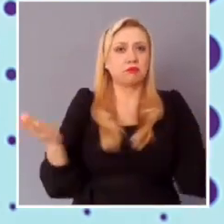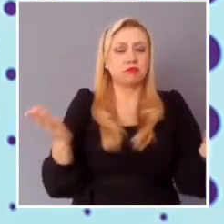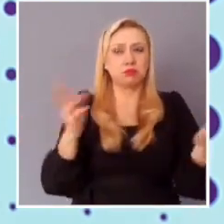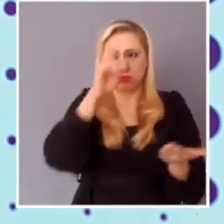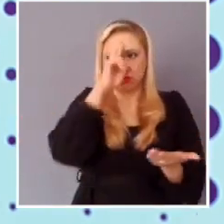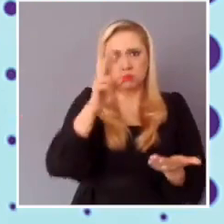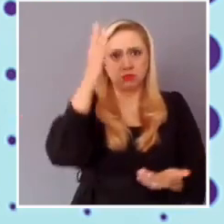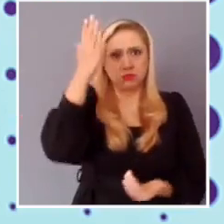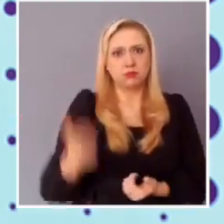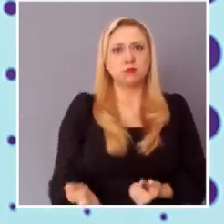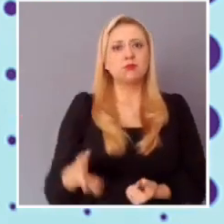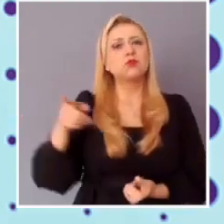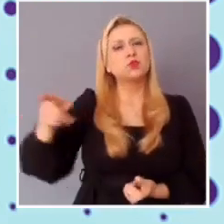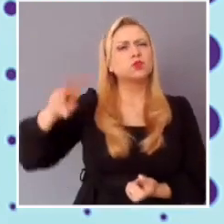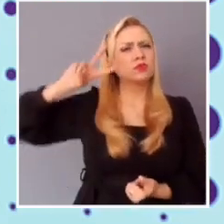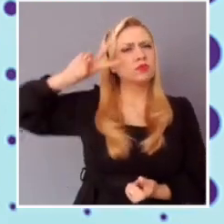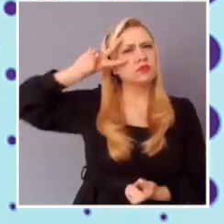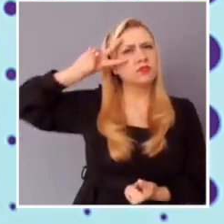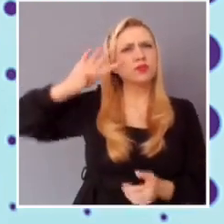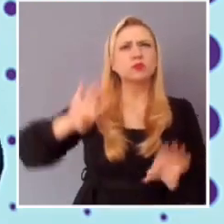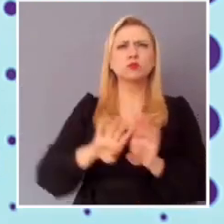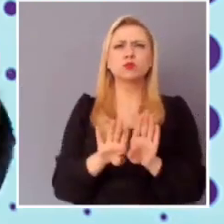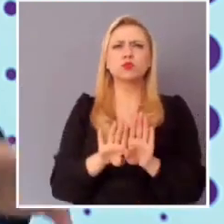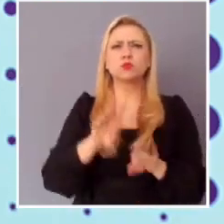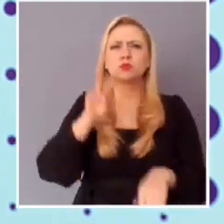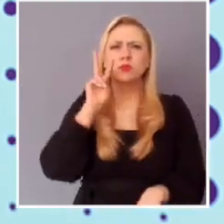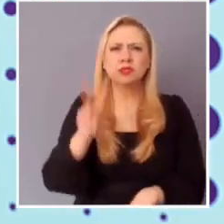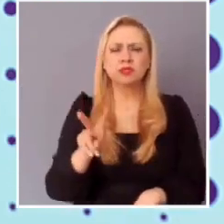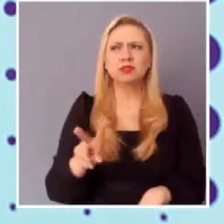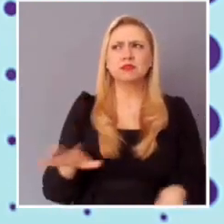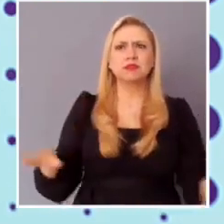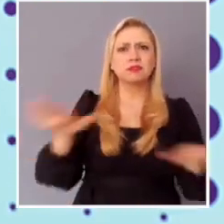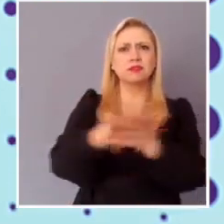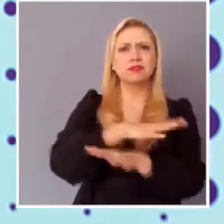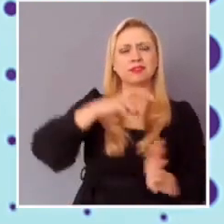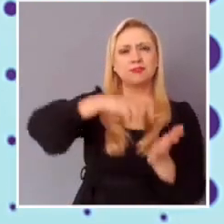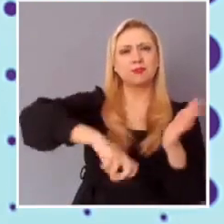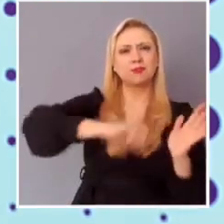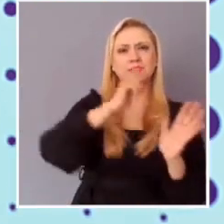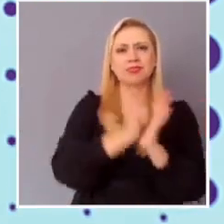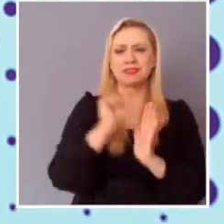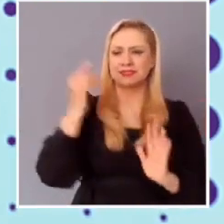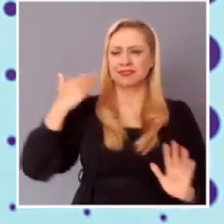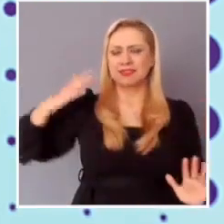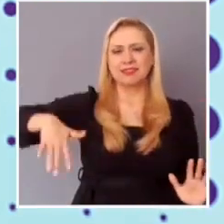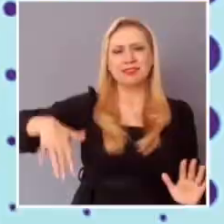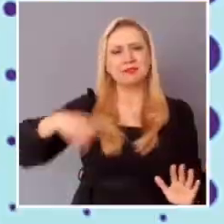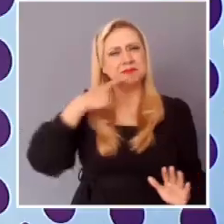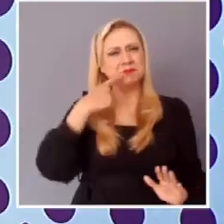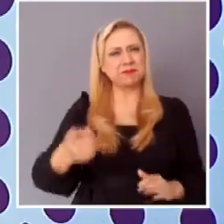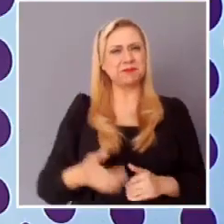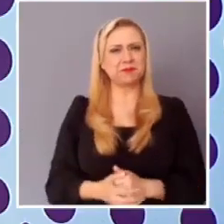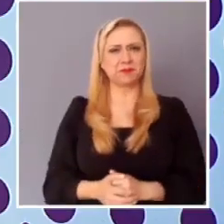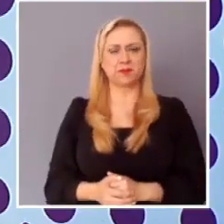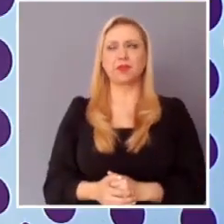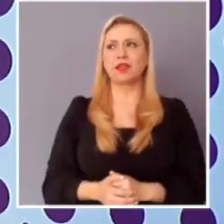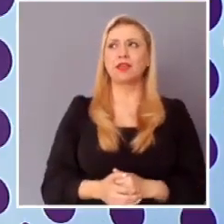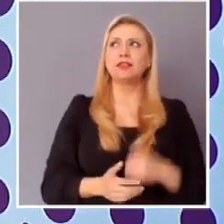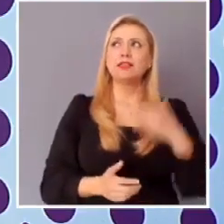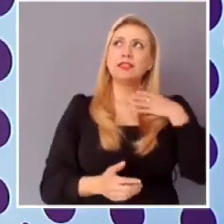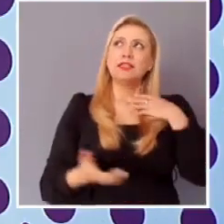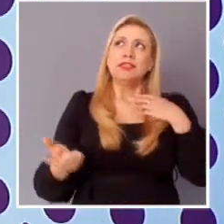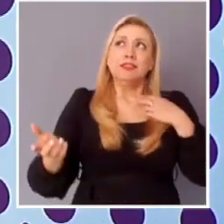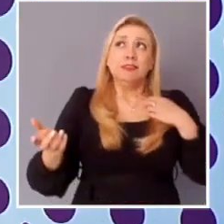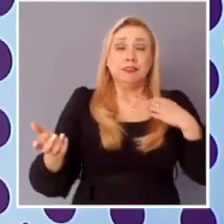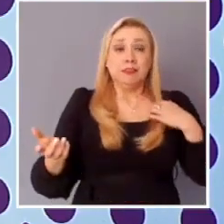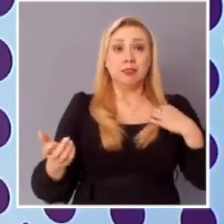una perspectiva sobre esta reforma. Lo comentábamos antes de entrar al programa. ¿Qué nos puedes decir? Sí, yo creo que esta reforma